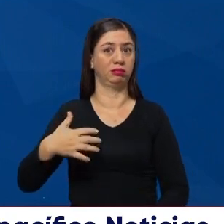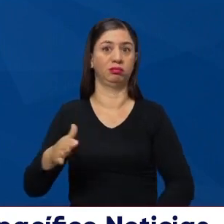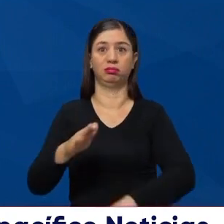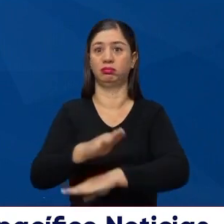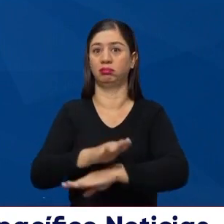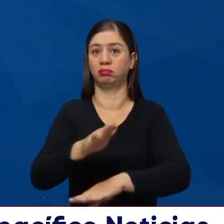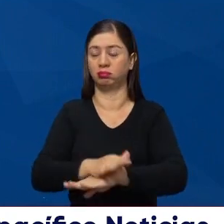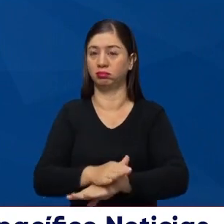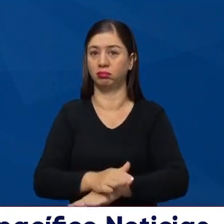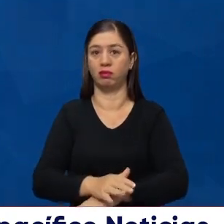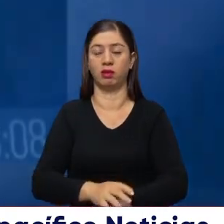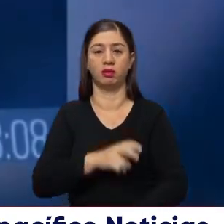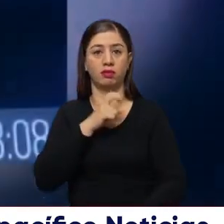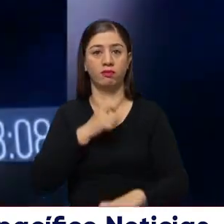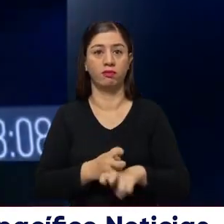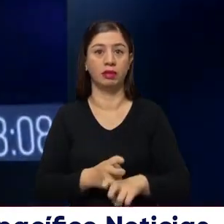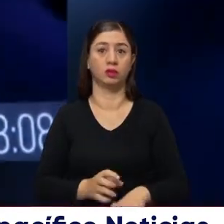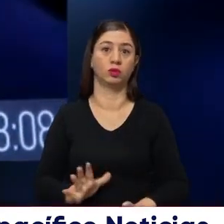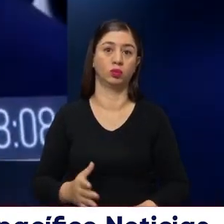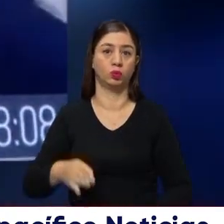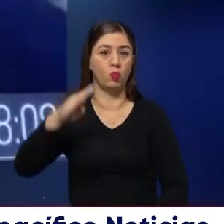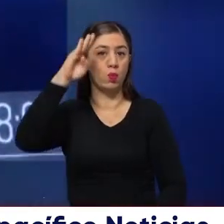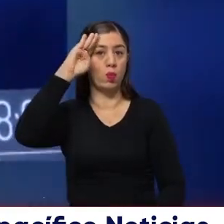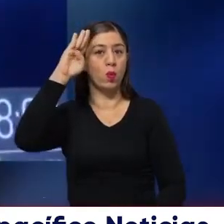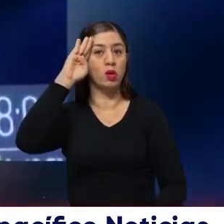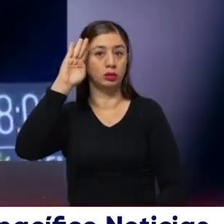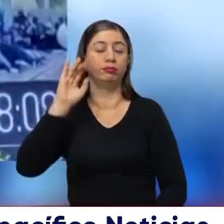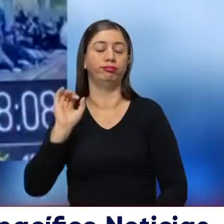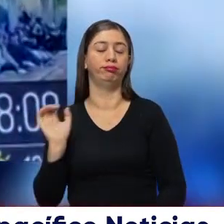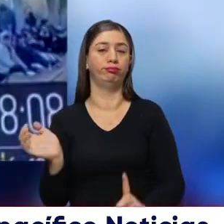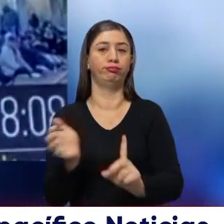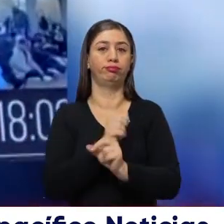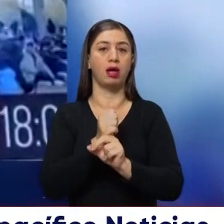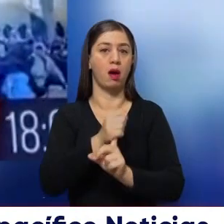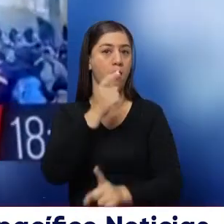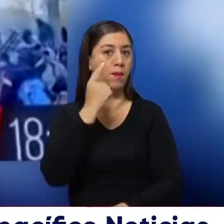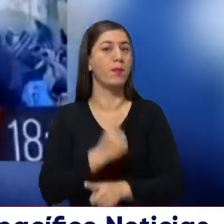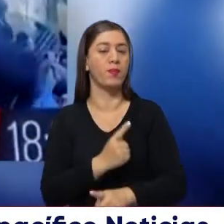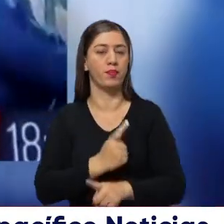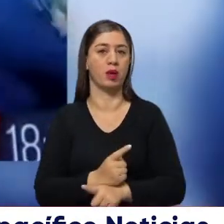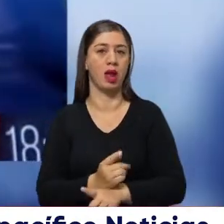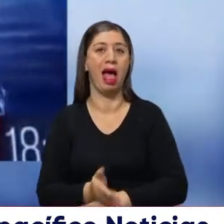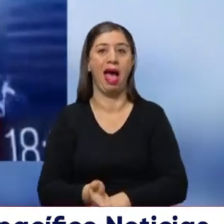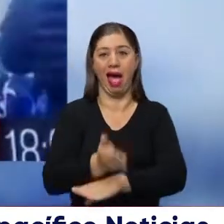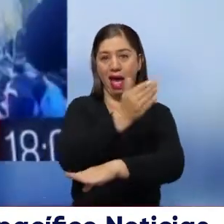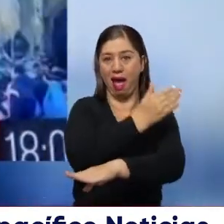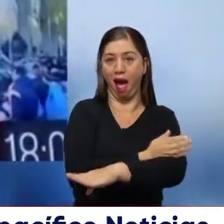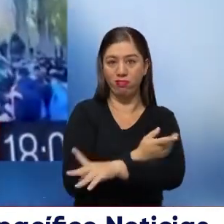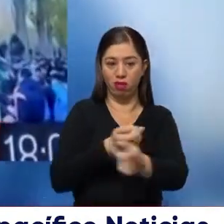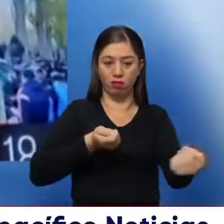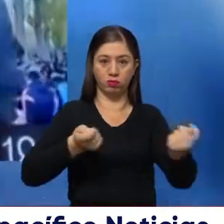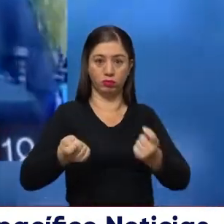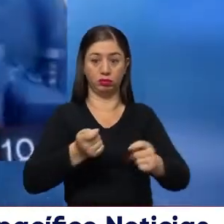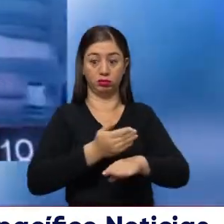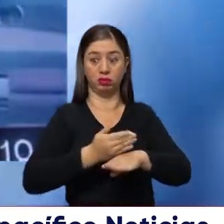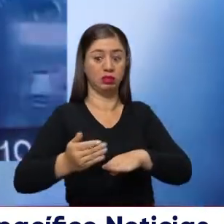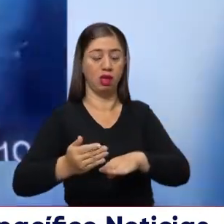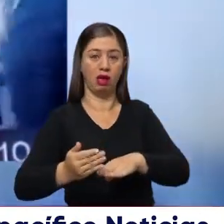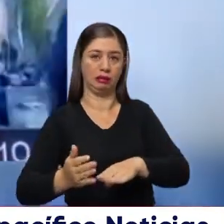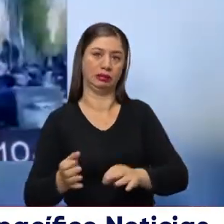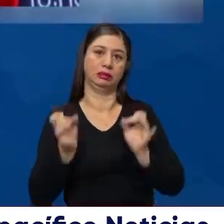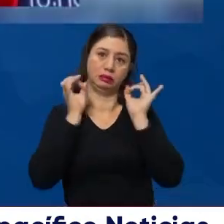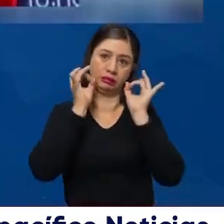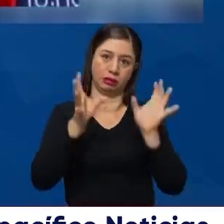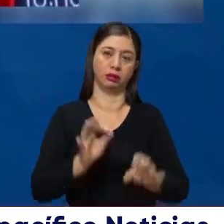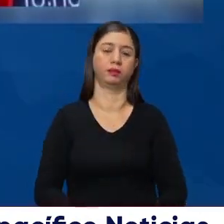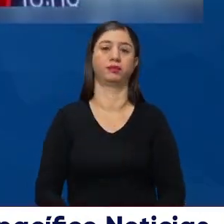Por suerte, el efectivo policial fue muy exitoso porque pudieron prevenir lo que podría haber sido una catástrofe. No